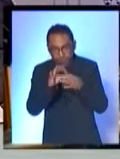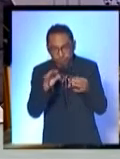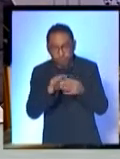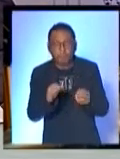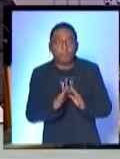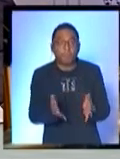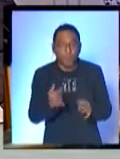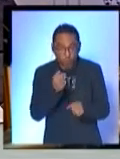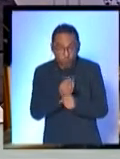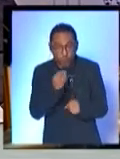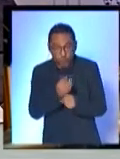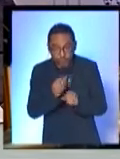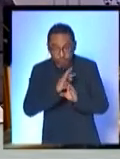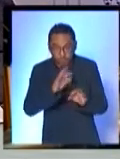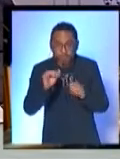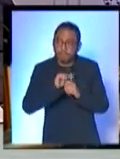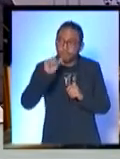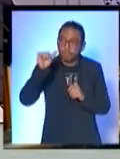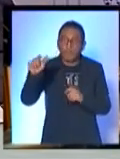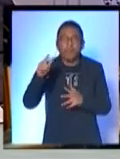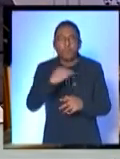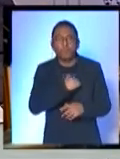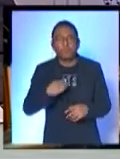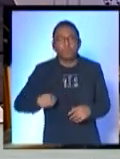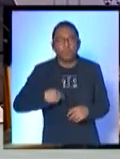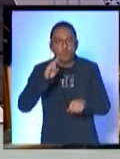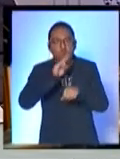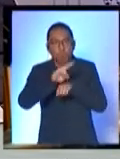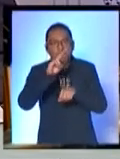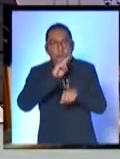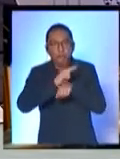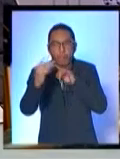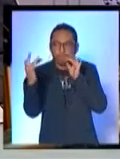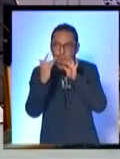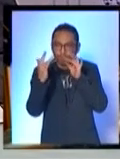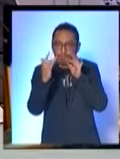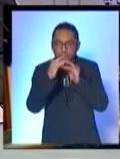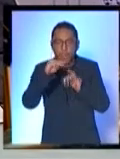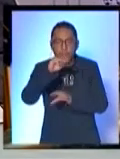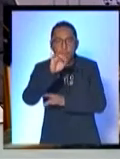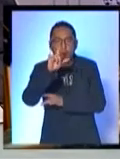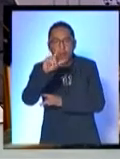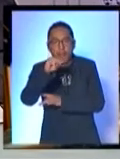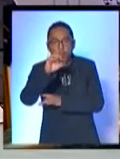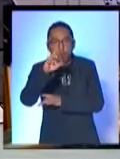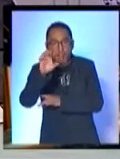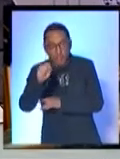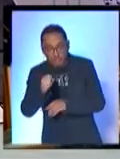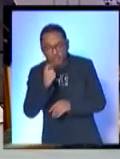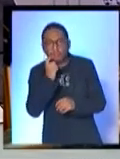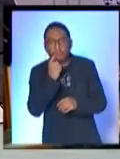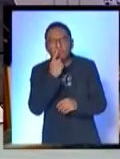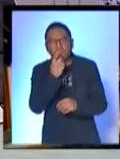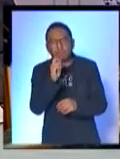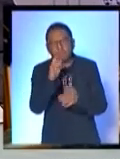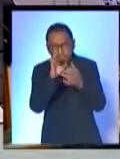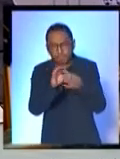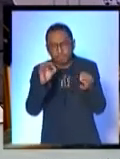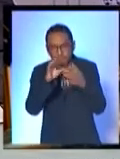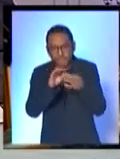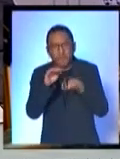Y en este momento nos enlazamos hasta el municipio de Uruapan con nuestro compañero corresponsal Manuel Morales, que nos tiene detalles sobre